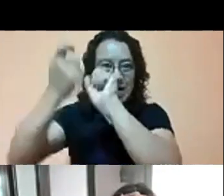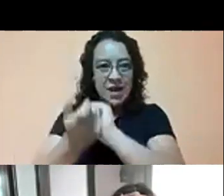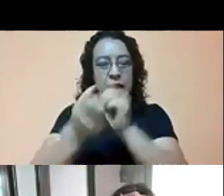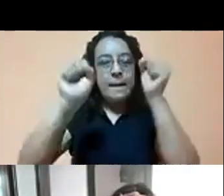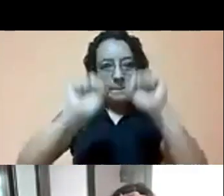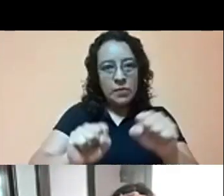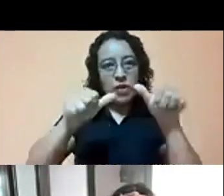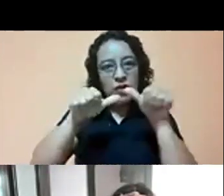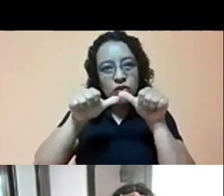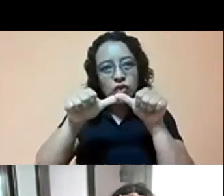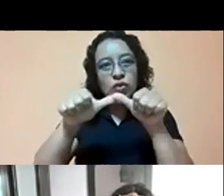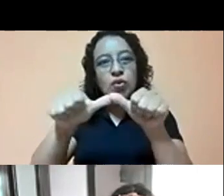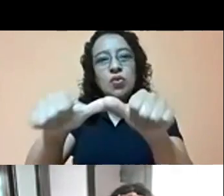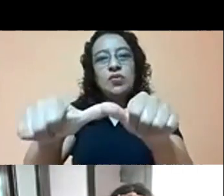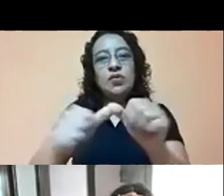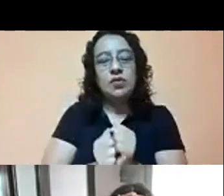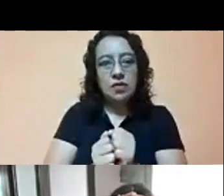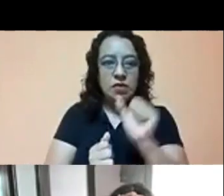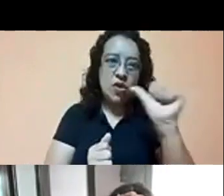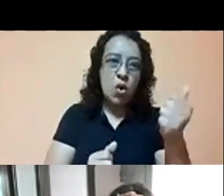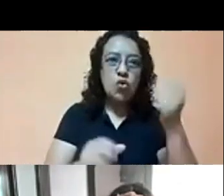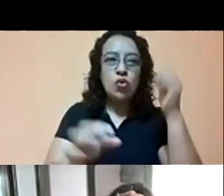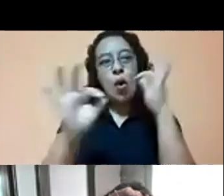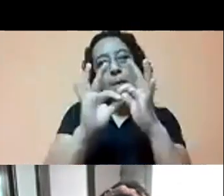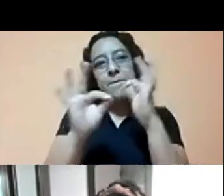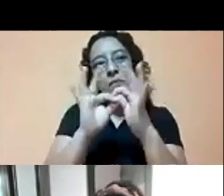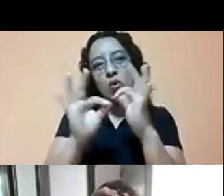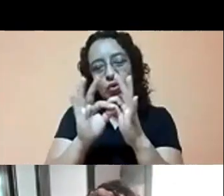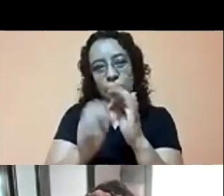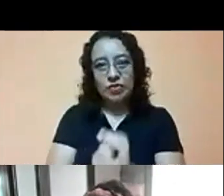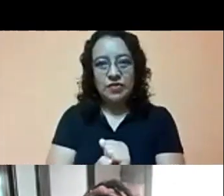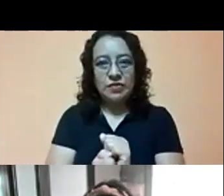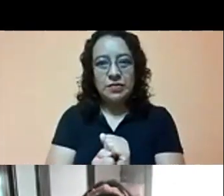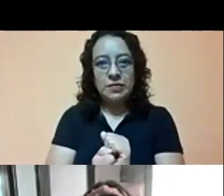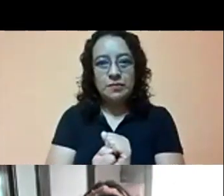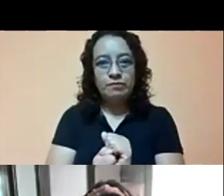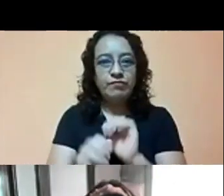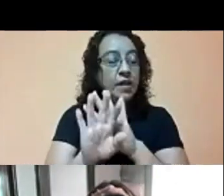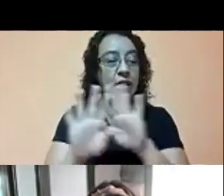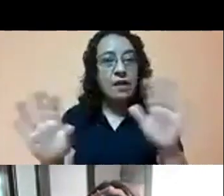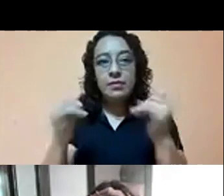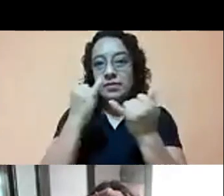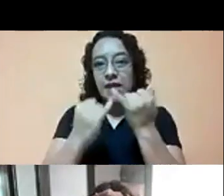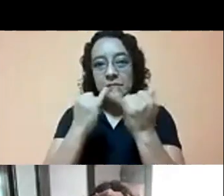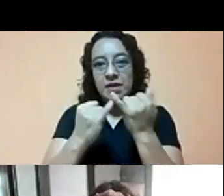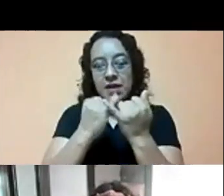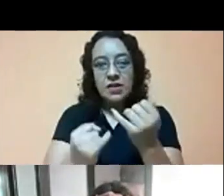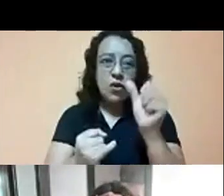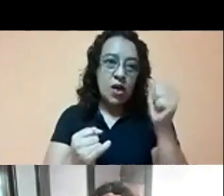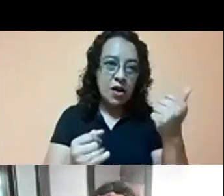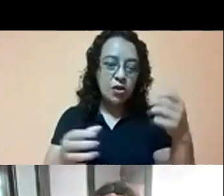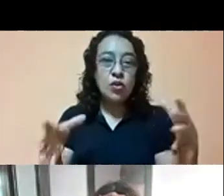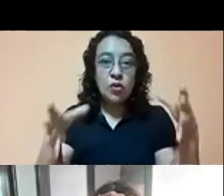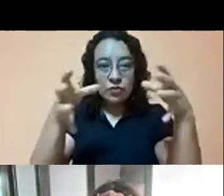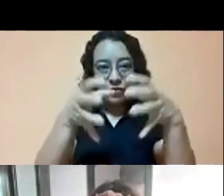con los demás puntos de nuestro programa. Están finalizando en el otro grupo, en el